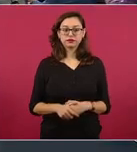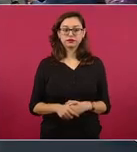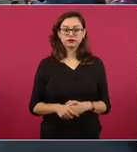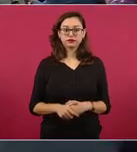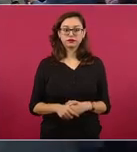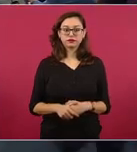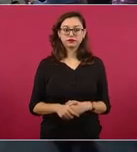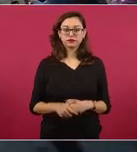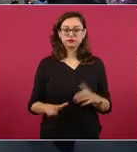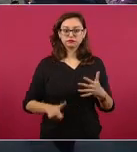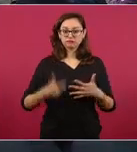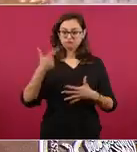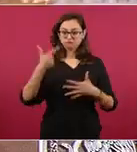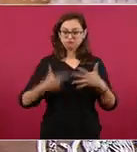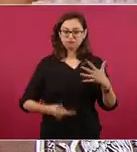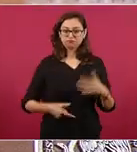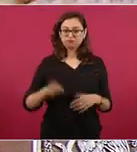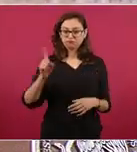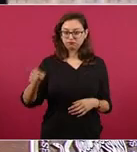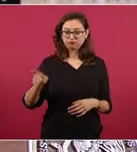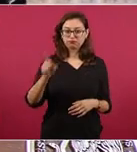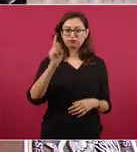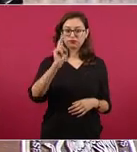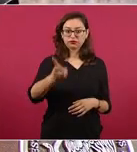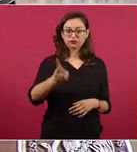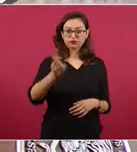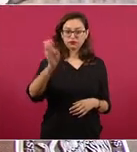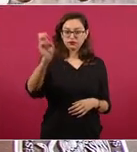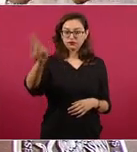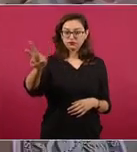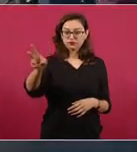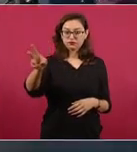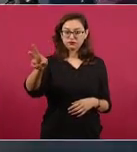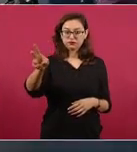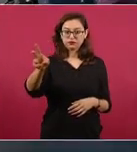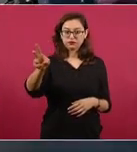Una lista, una, dos, tres,